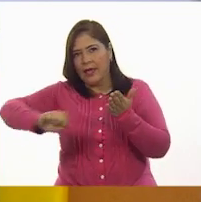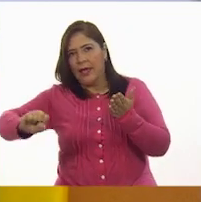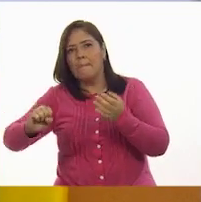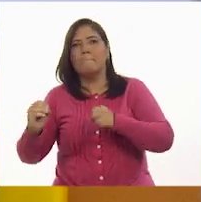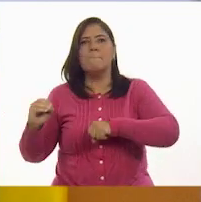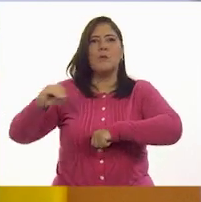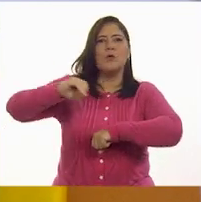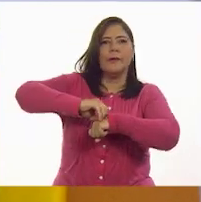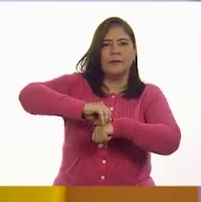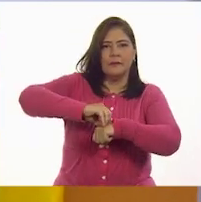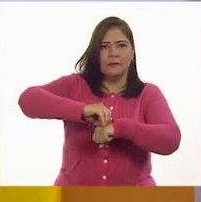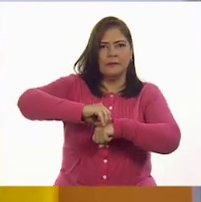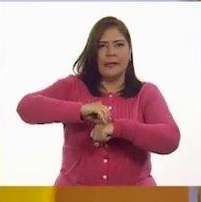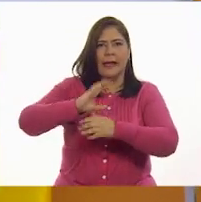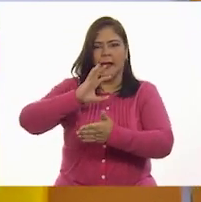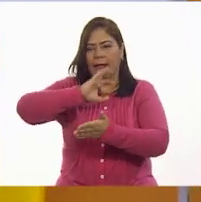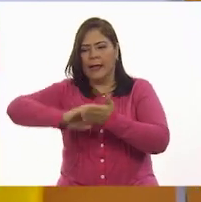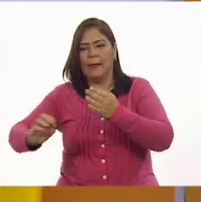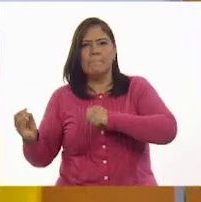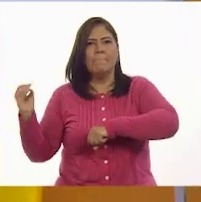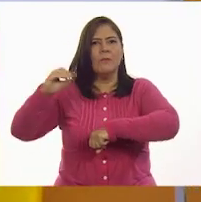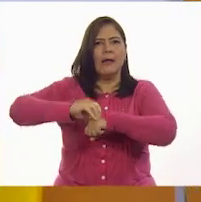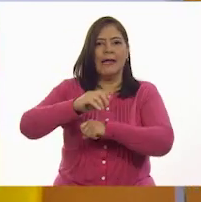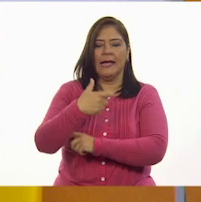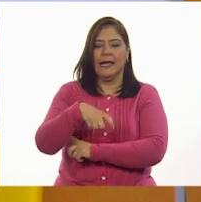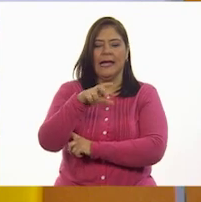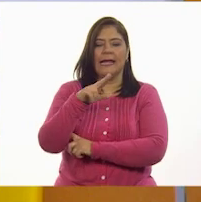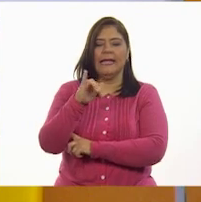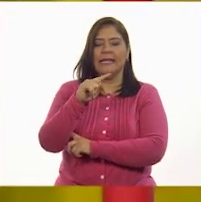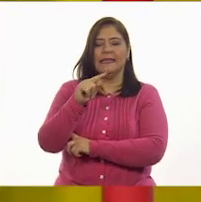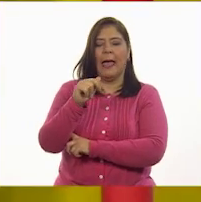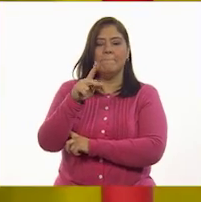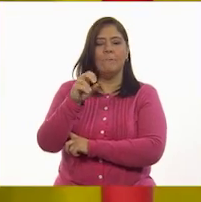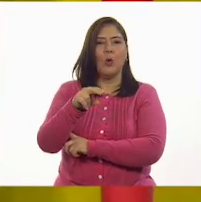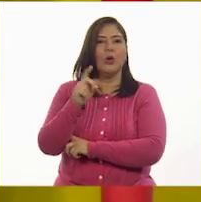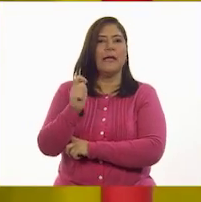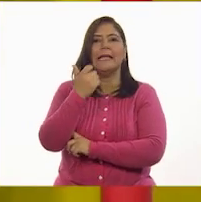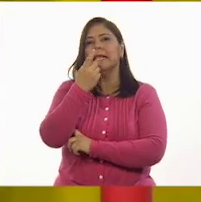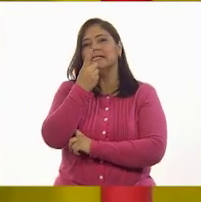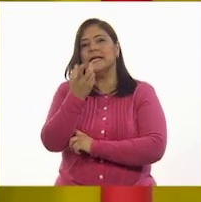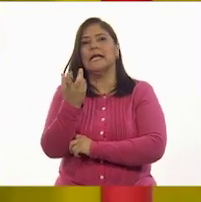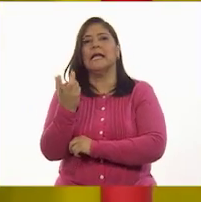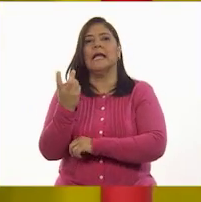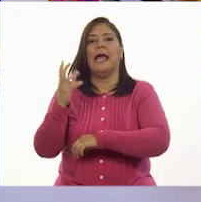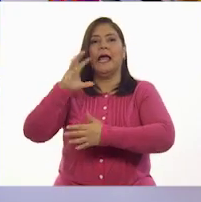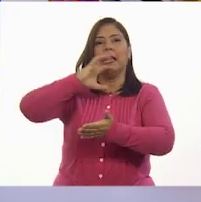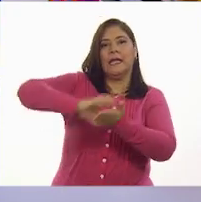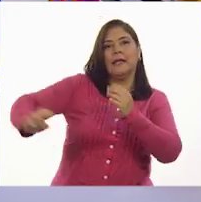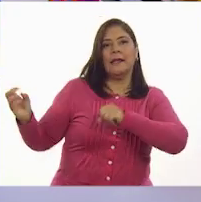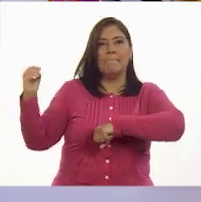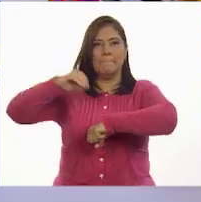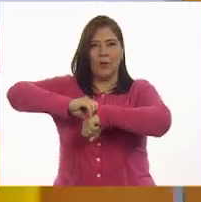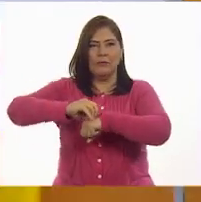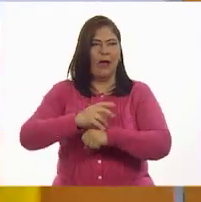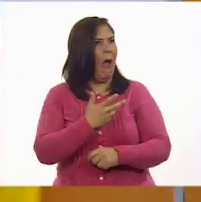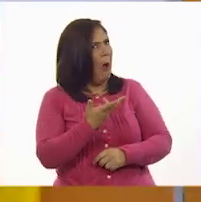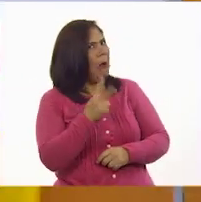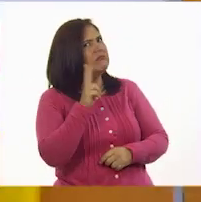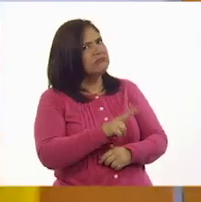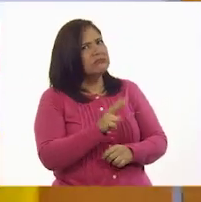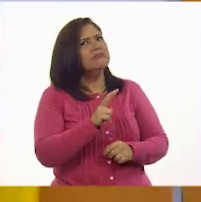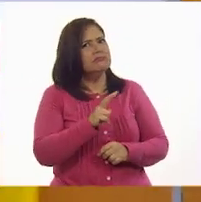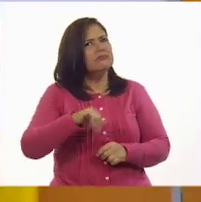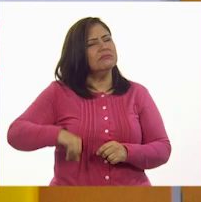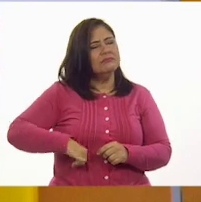poner. Este quitar juego se llama poner. Así, quitapón. Ah, ¿un juego que se llama quitapón? Así es, se llama quitapón. Se oye entretenido. Y vamos